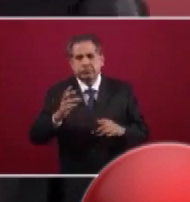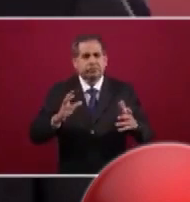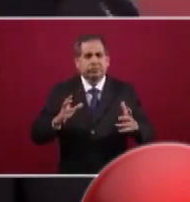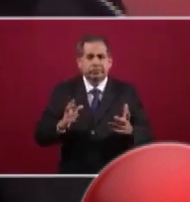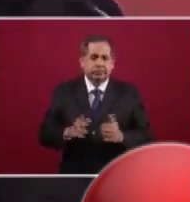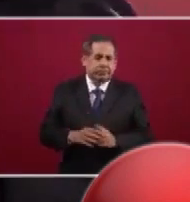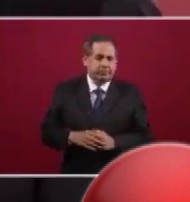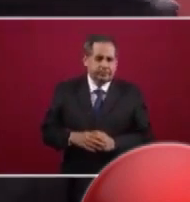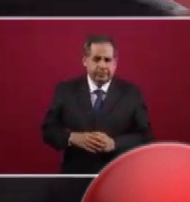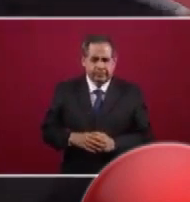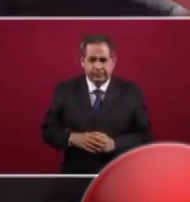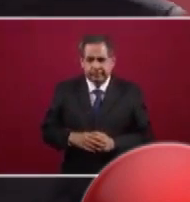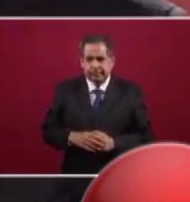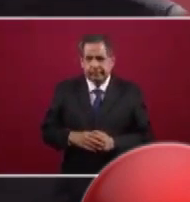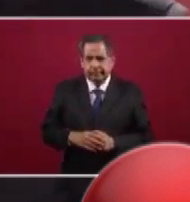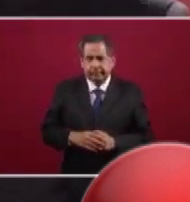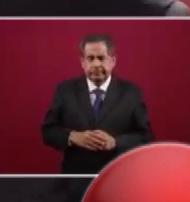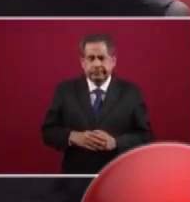por